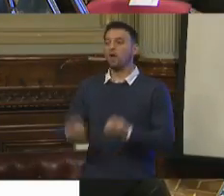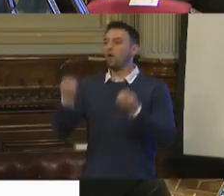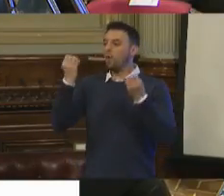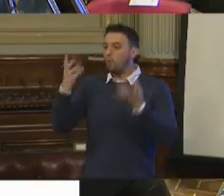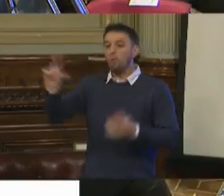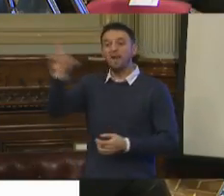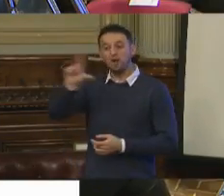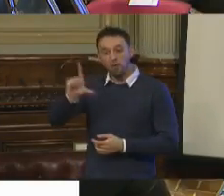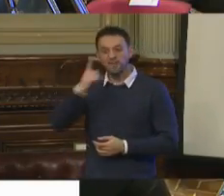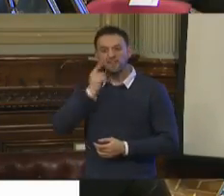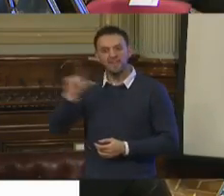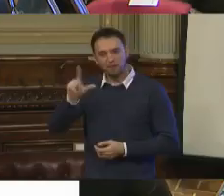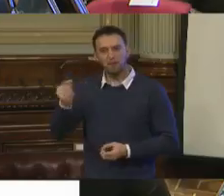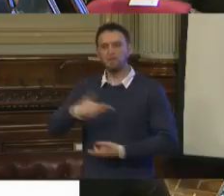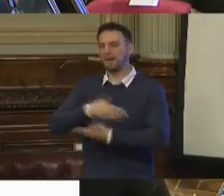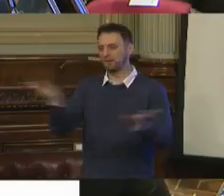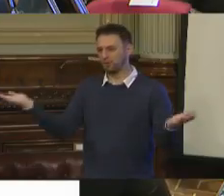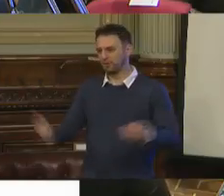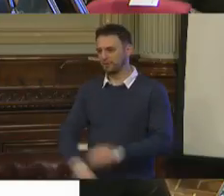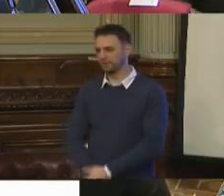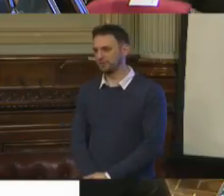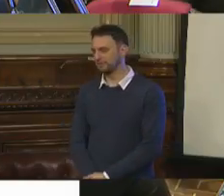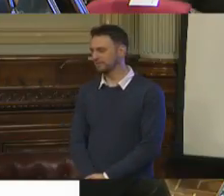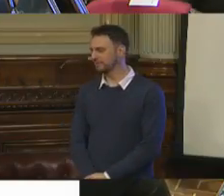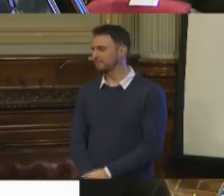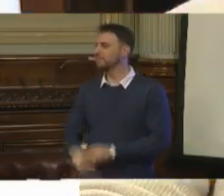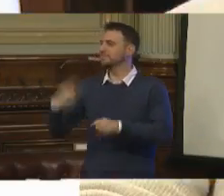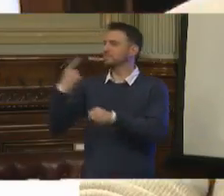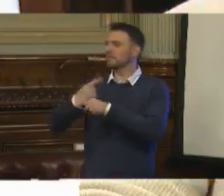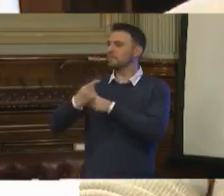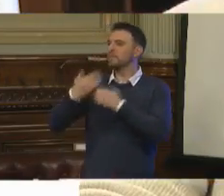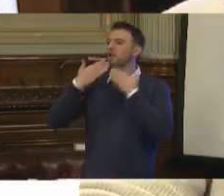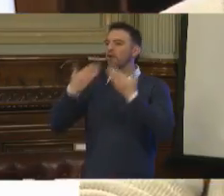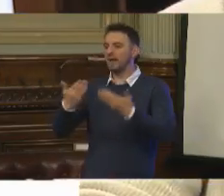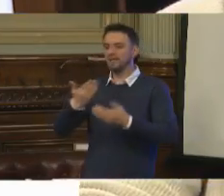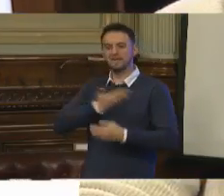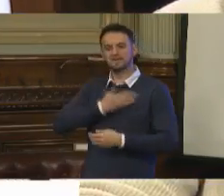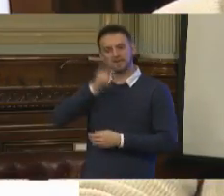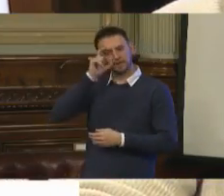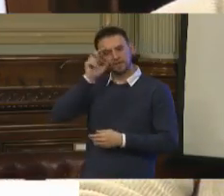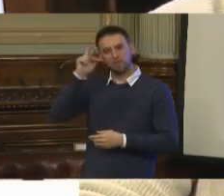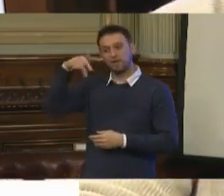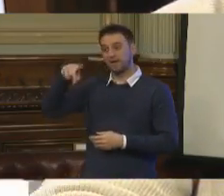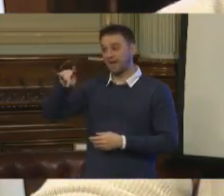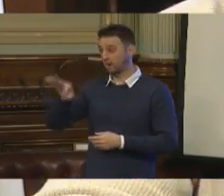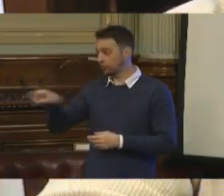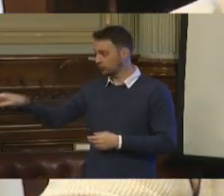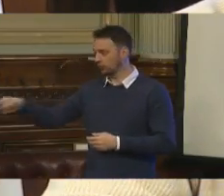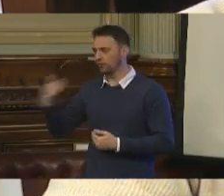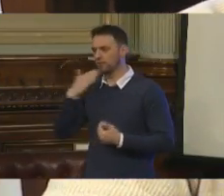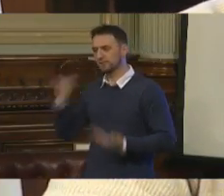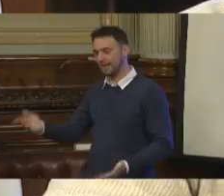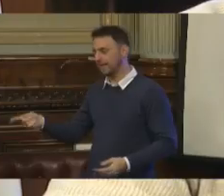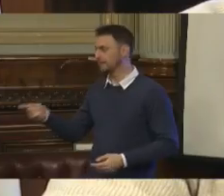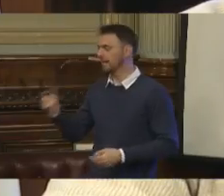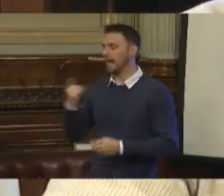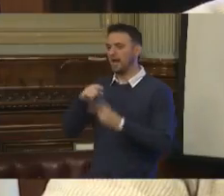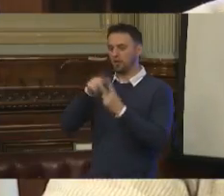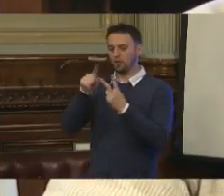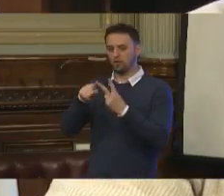o el lunes para todos bueno primero gracias fernando porque estamos con